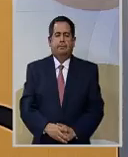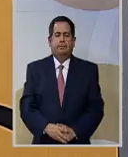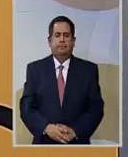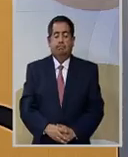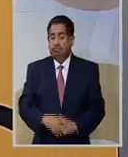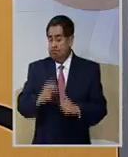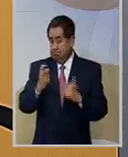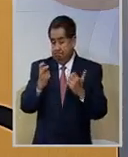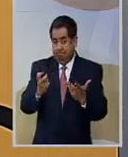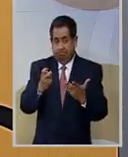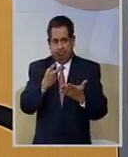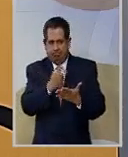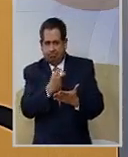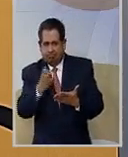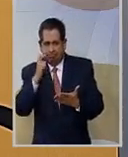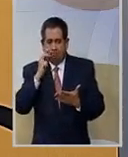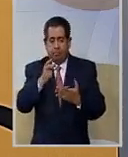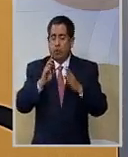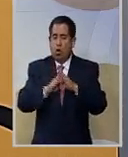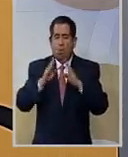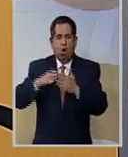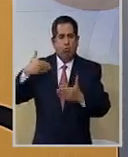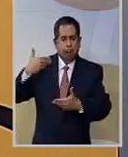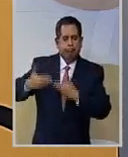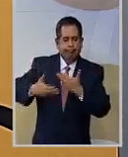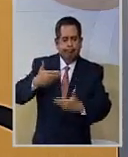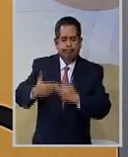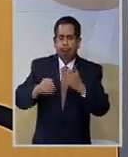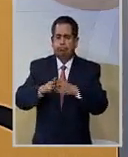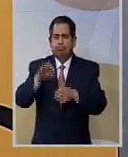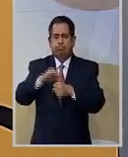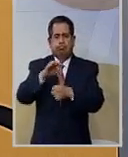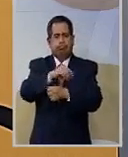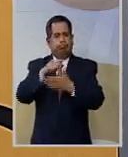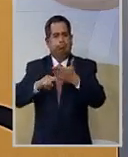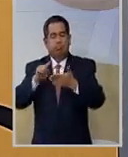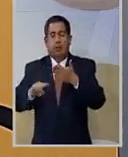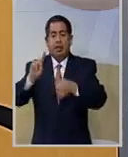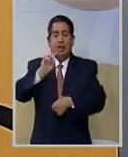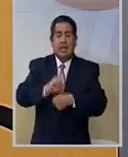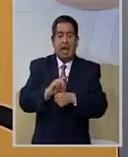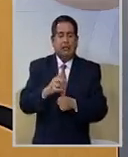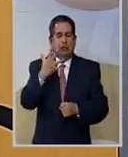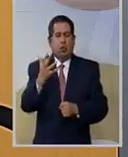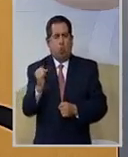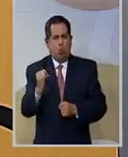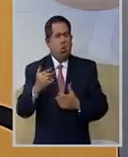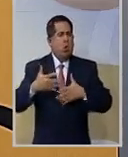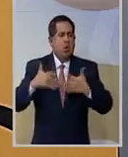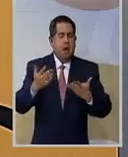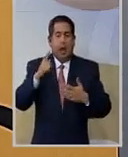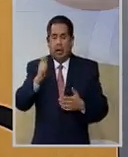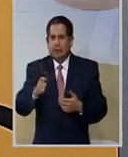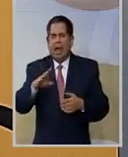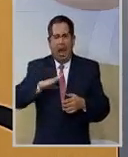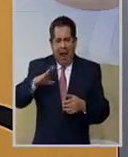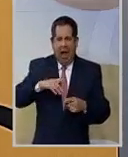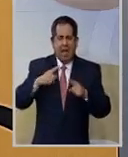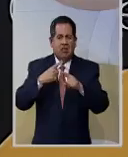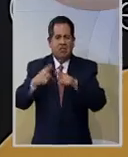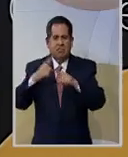Esto es parte de cómo se ha llevado a cabo esta jornada electoral este 5 de junio, donde hay que reiterar, se llevan a